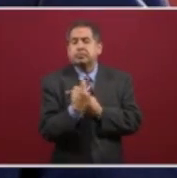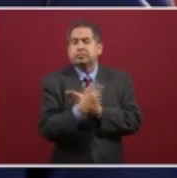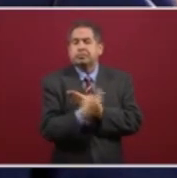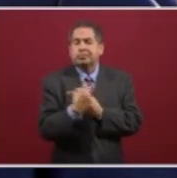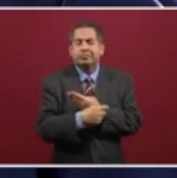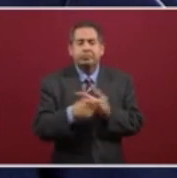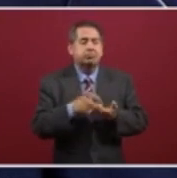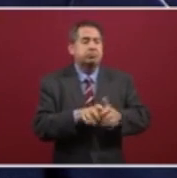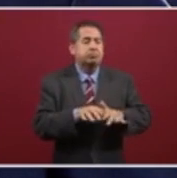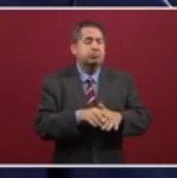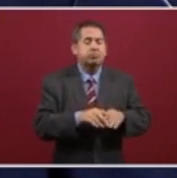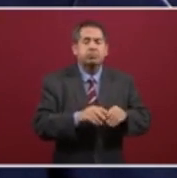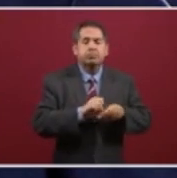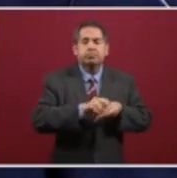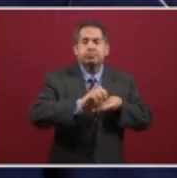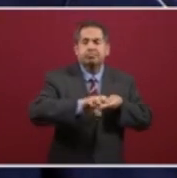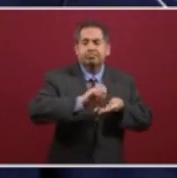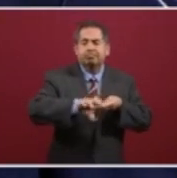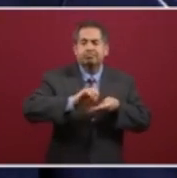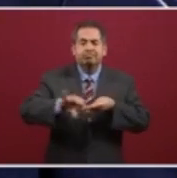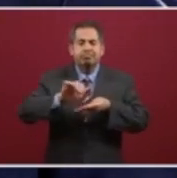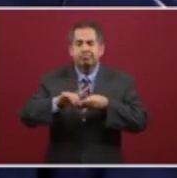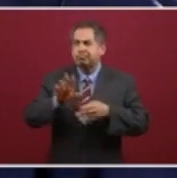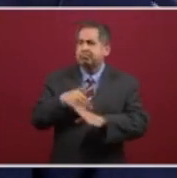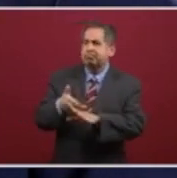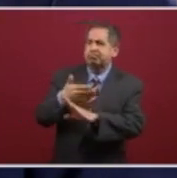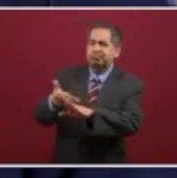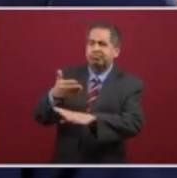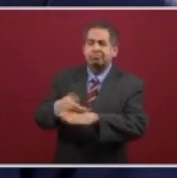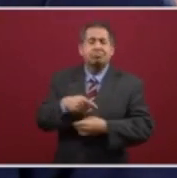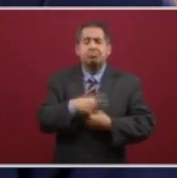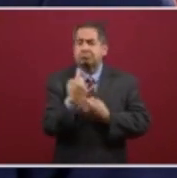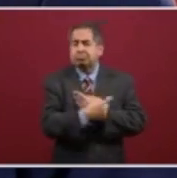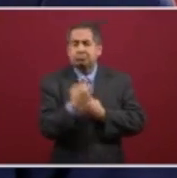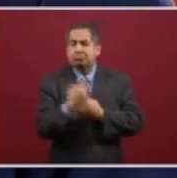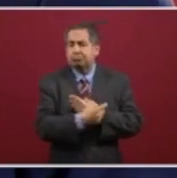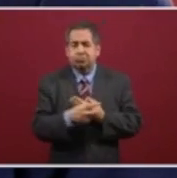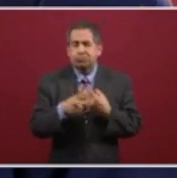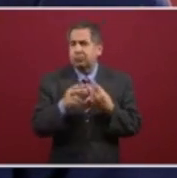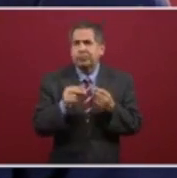bots en redes sociales para atacarnos